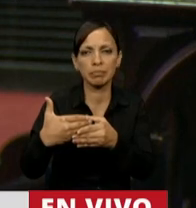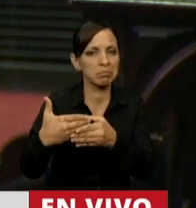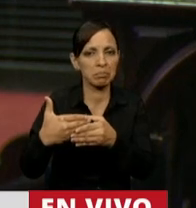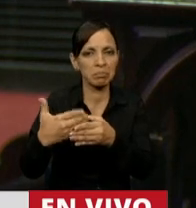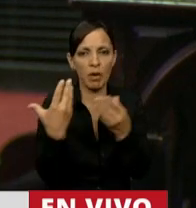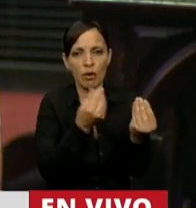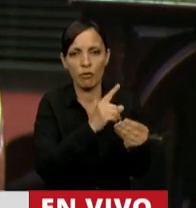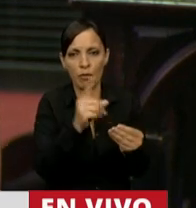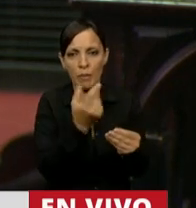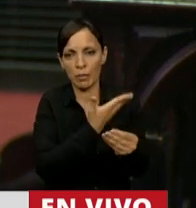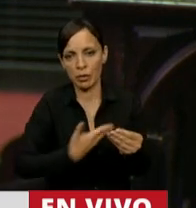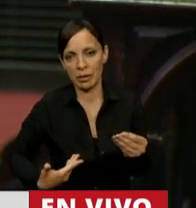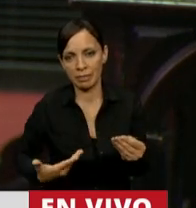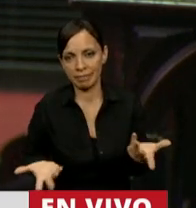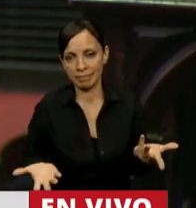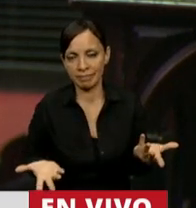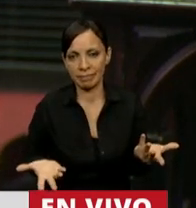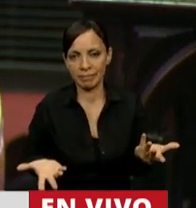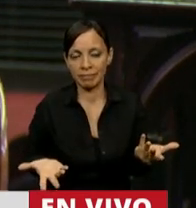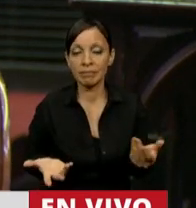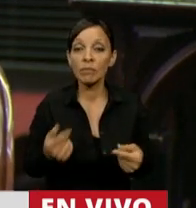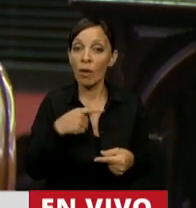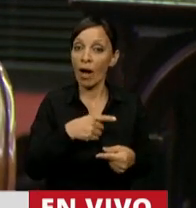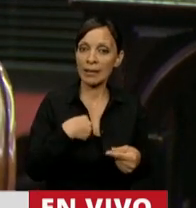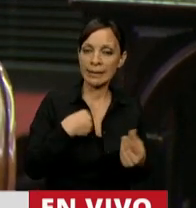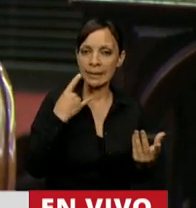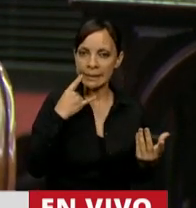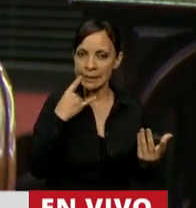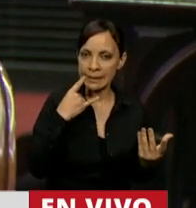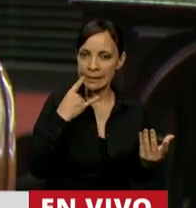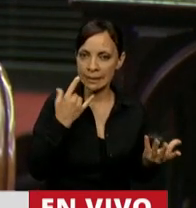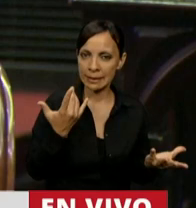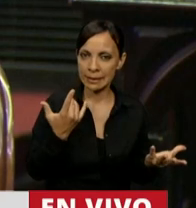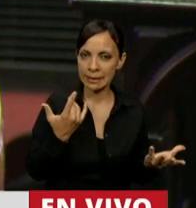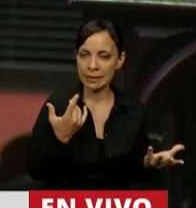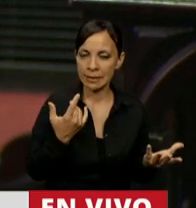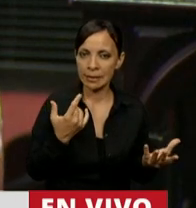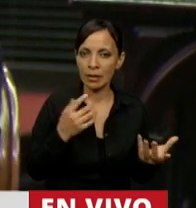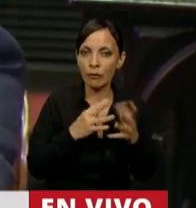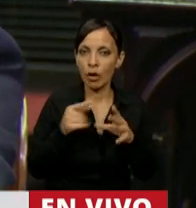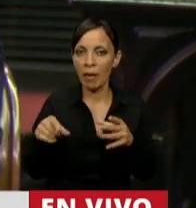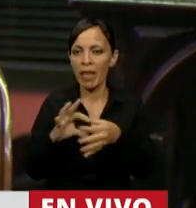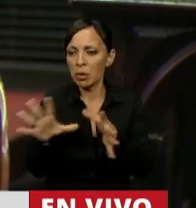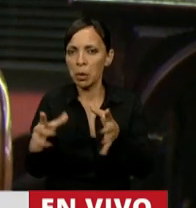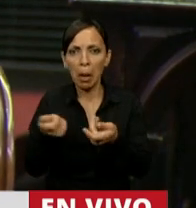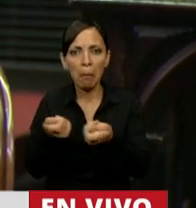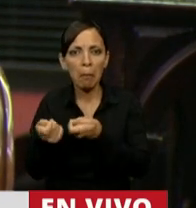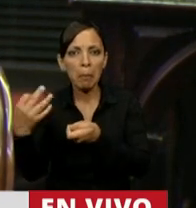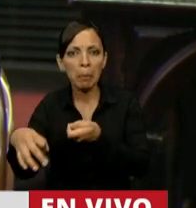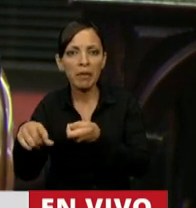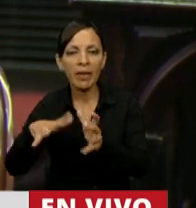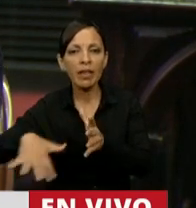acompaña al actual oficialismo. Y se sienten muy incómodos con la autonomía porteña. ¿Por